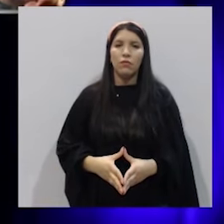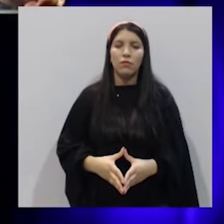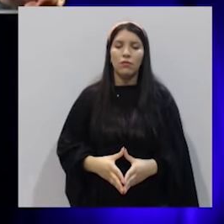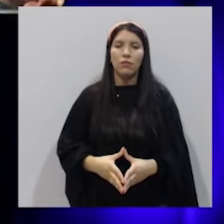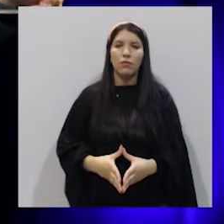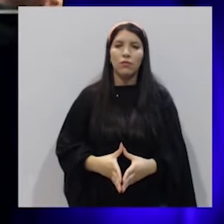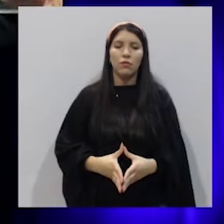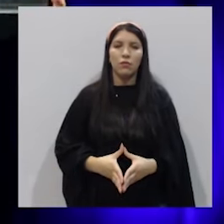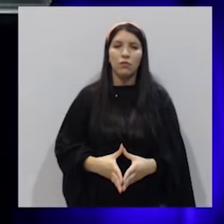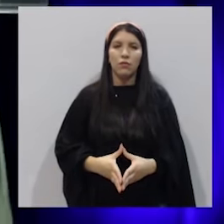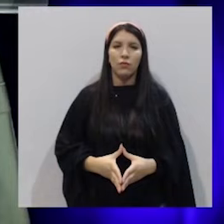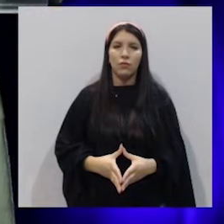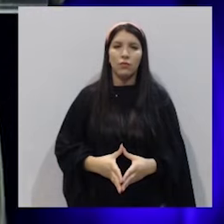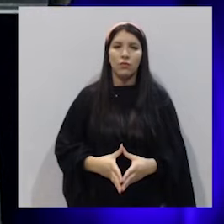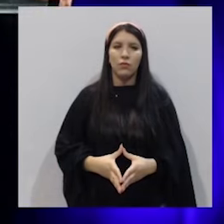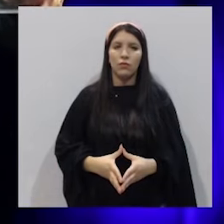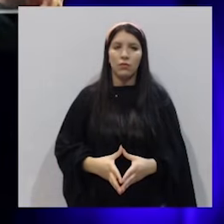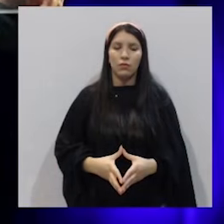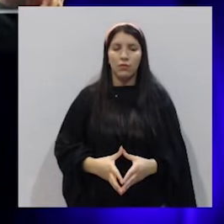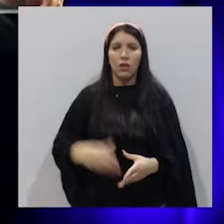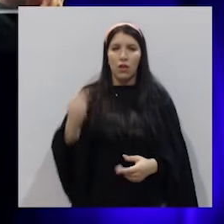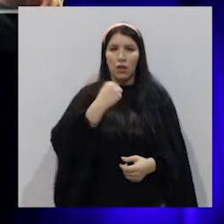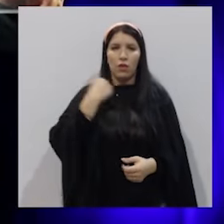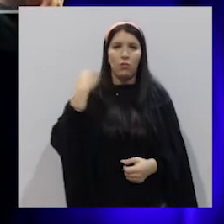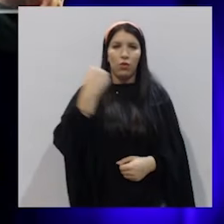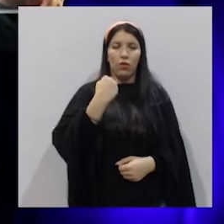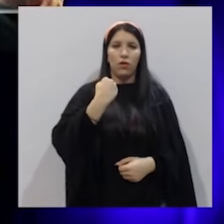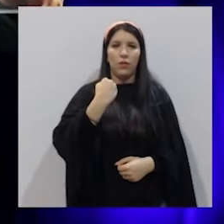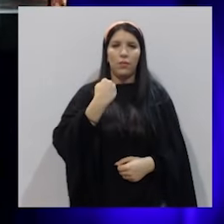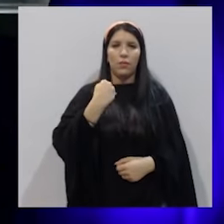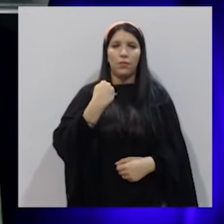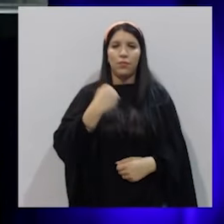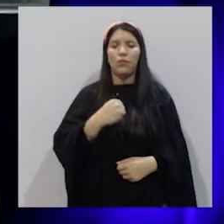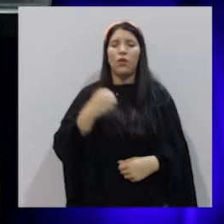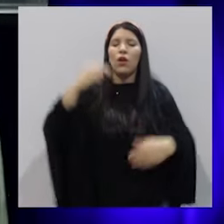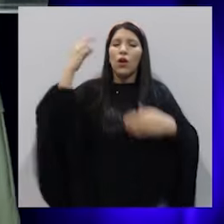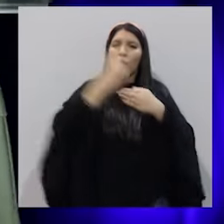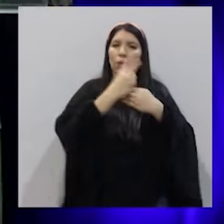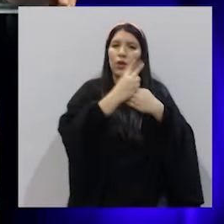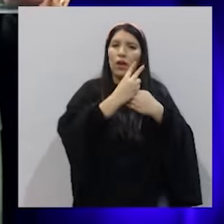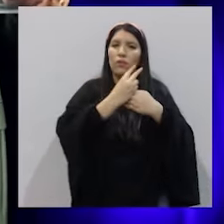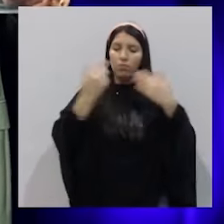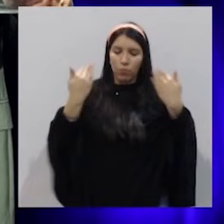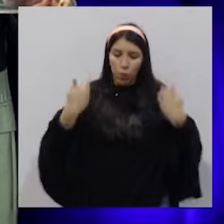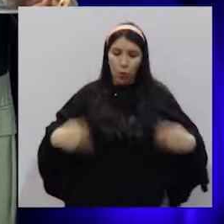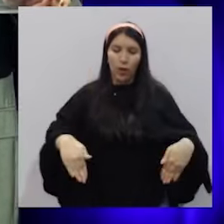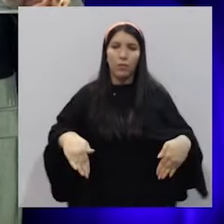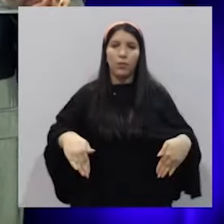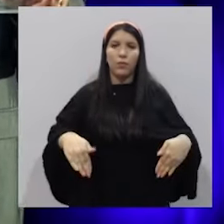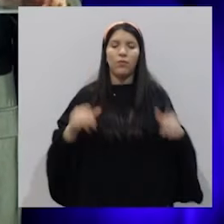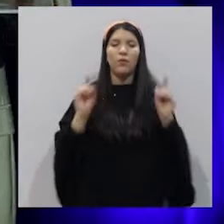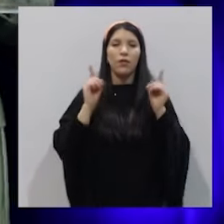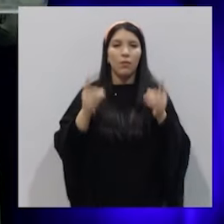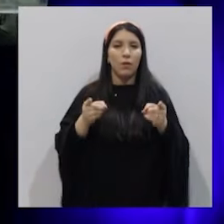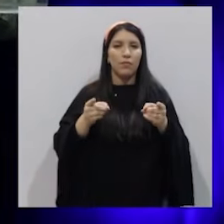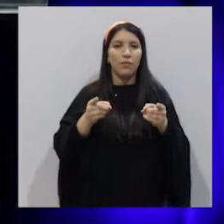cuando se sale del territorio correcto pablo nos enseña la biblia nos enseña de que